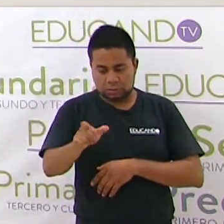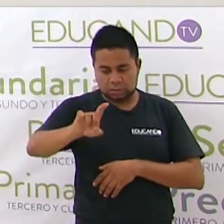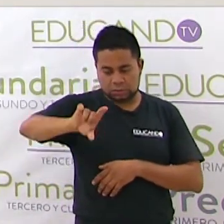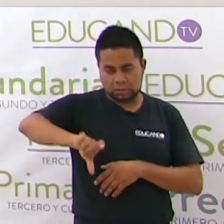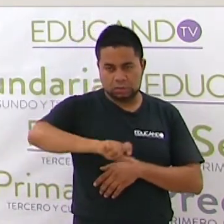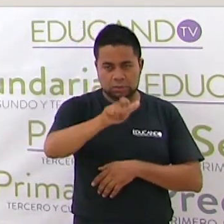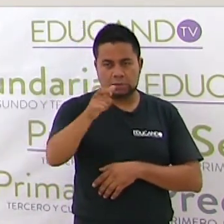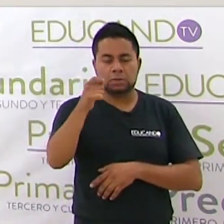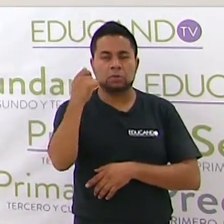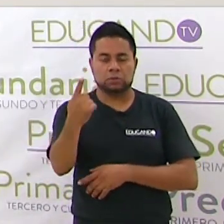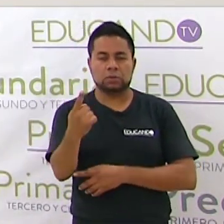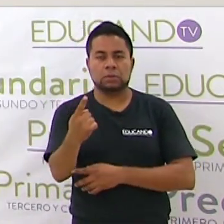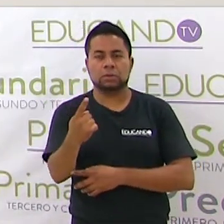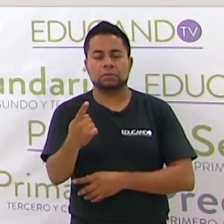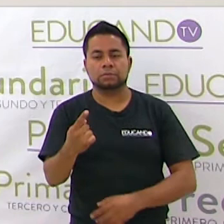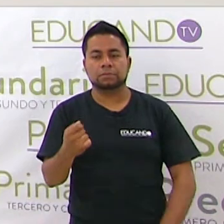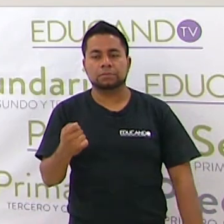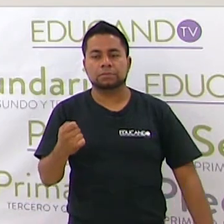una